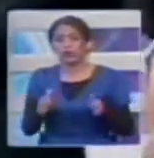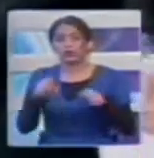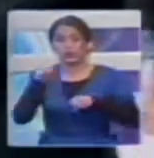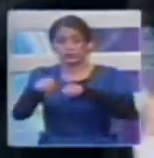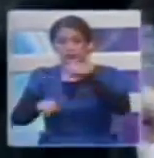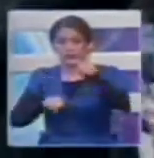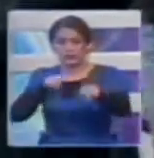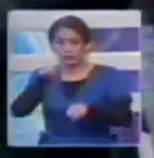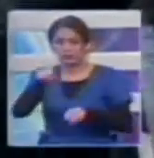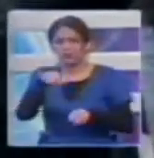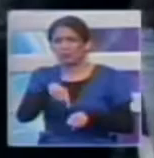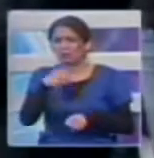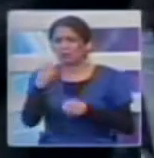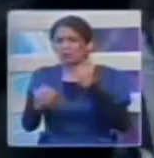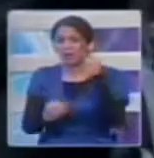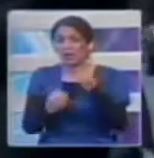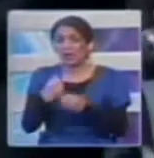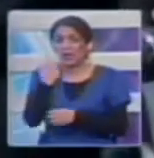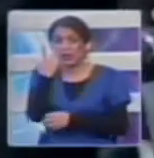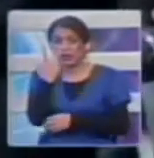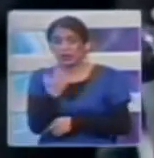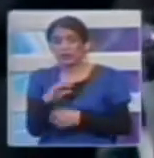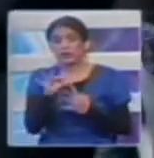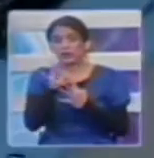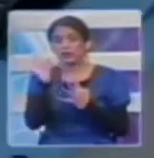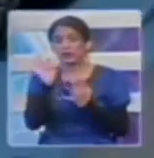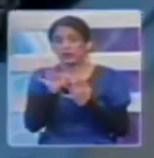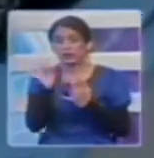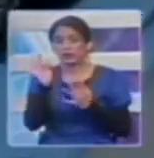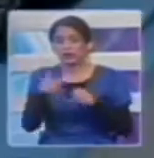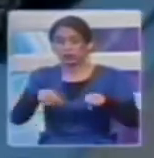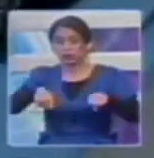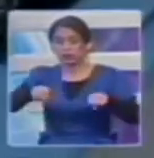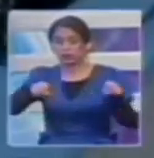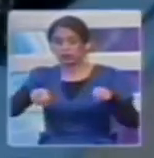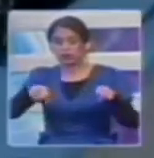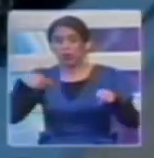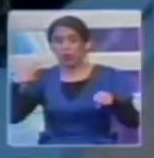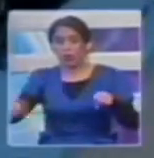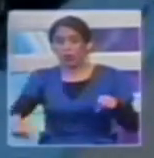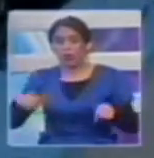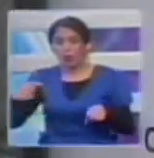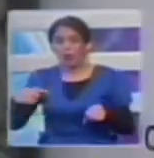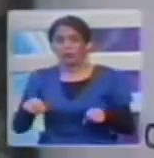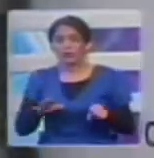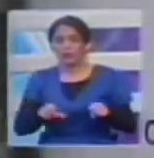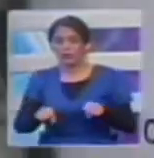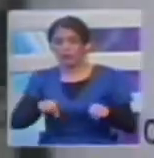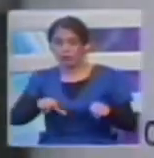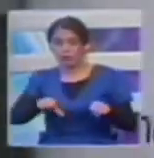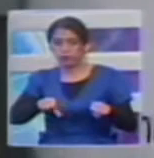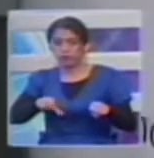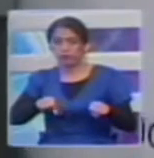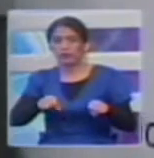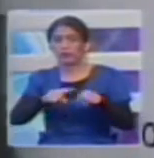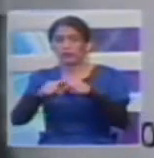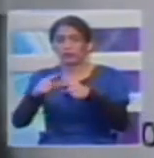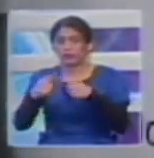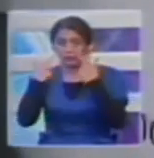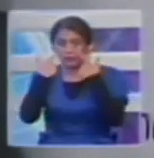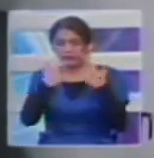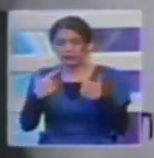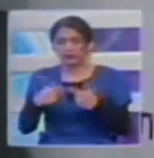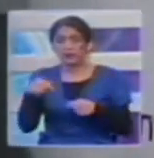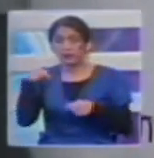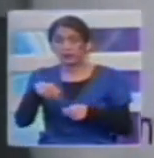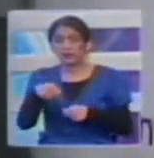para realizar 13 tipos de ensayos, principalmente al cuadrante, timón, ruedas, pedal y sistema de frenos. Es un laboratorio que se incorpora al